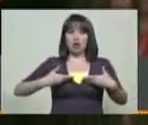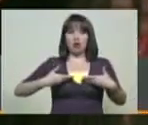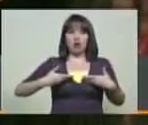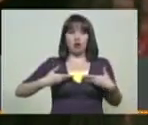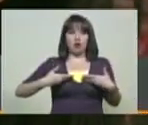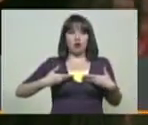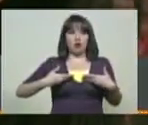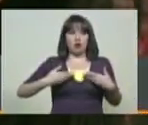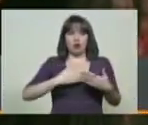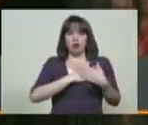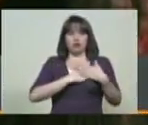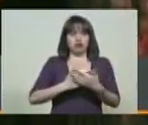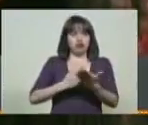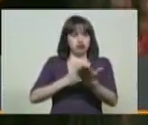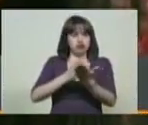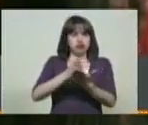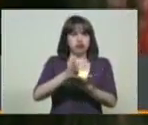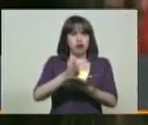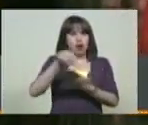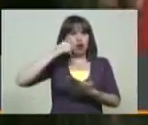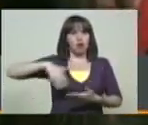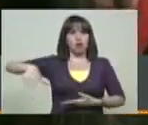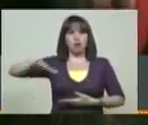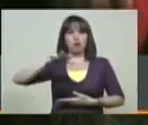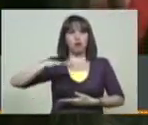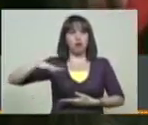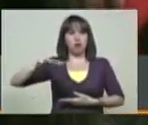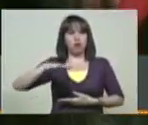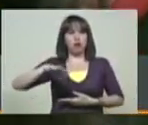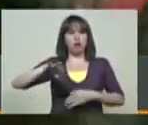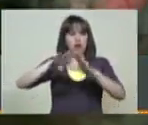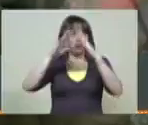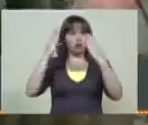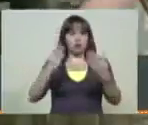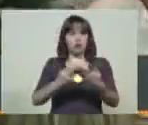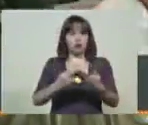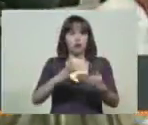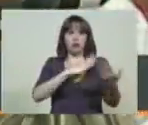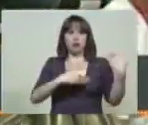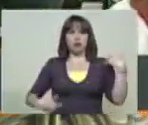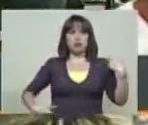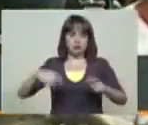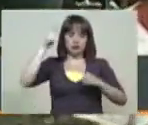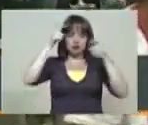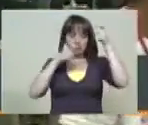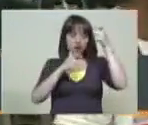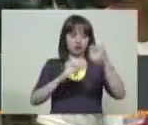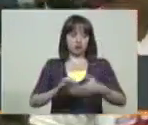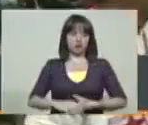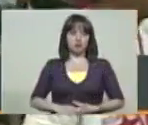pero más allá a los pueblos del mundo por el comandante supremo hugo chávez fría